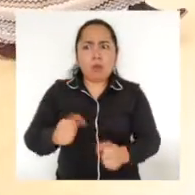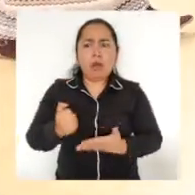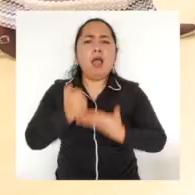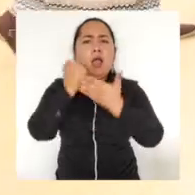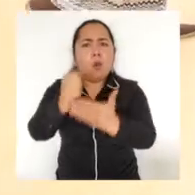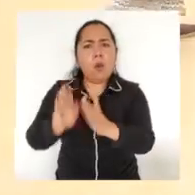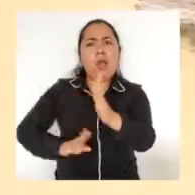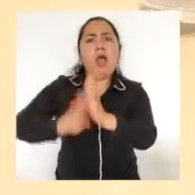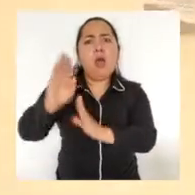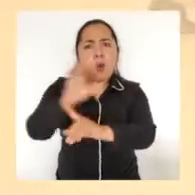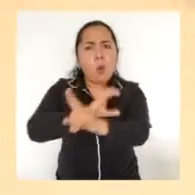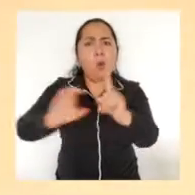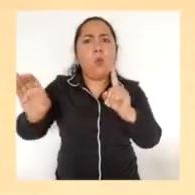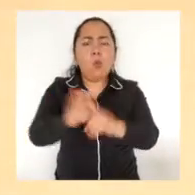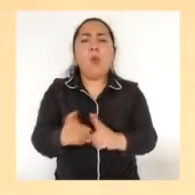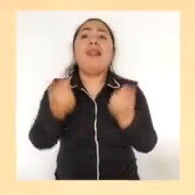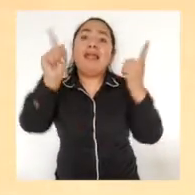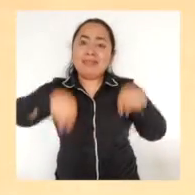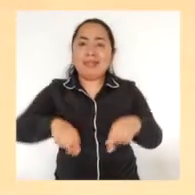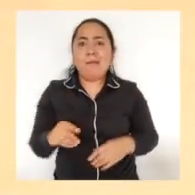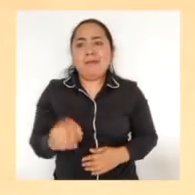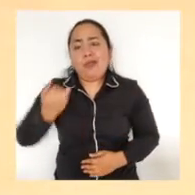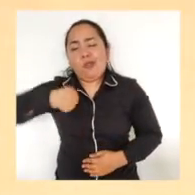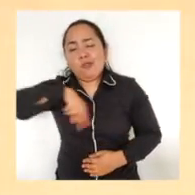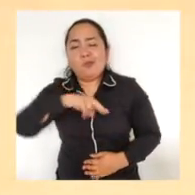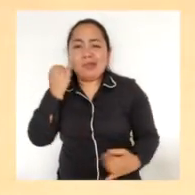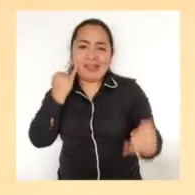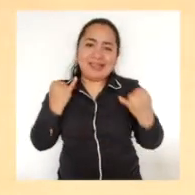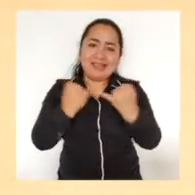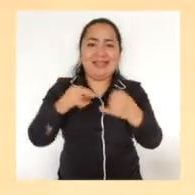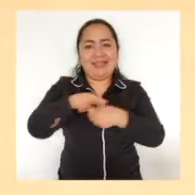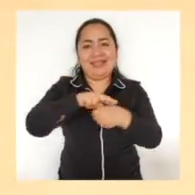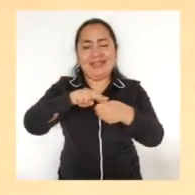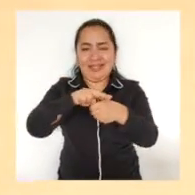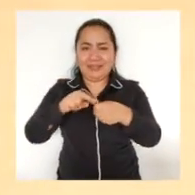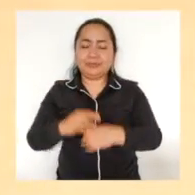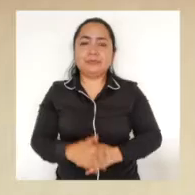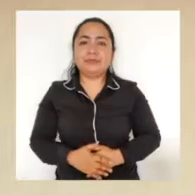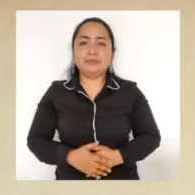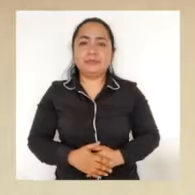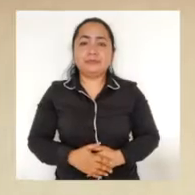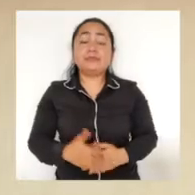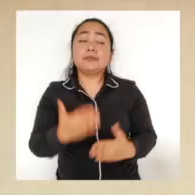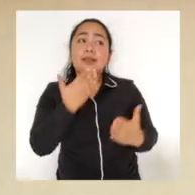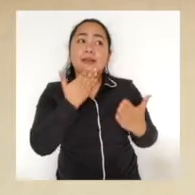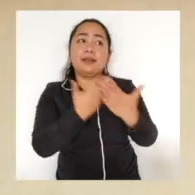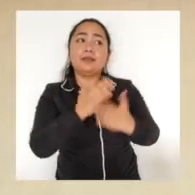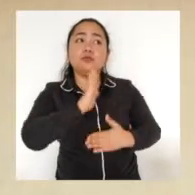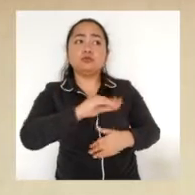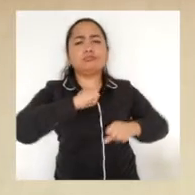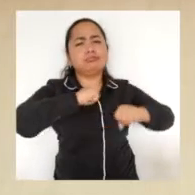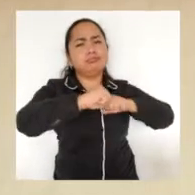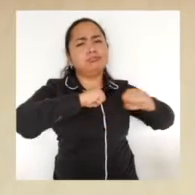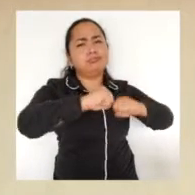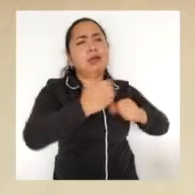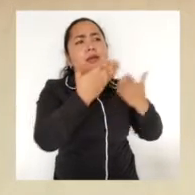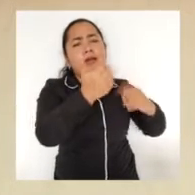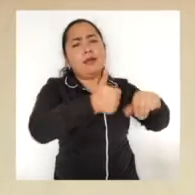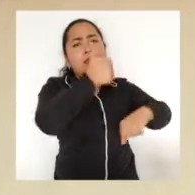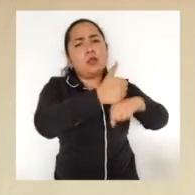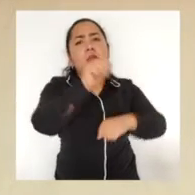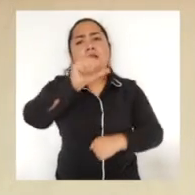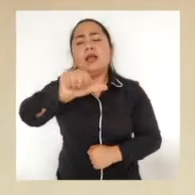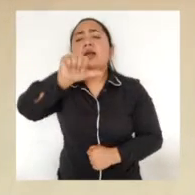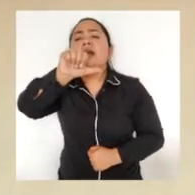también buscar el progreso de nuestra cultura y sobre todo de la identidad de nuestra región. Agradecer toda la gestión de parte de la